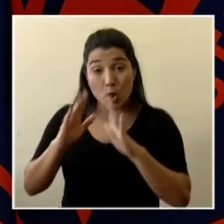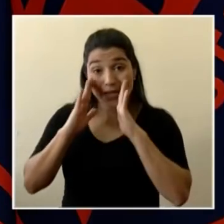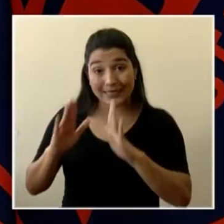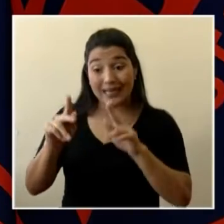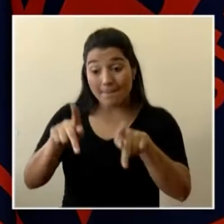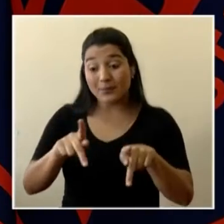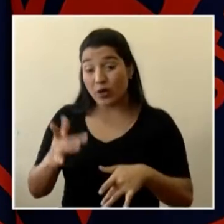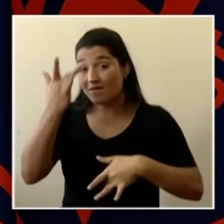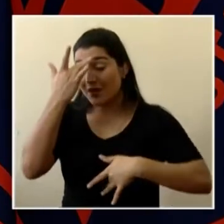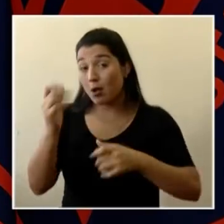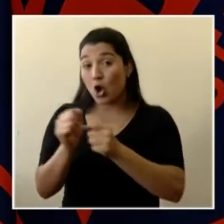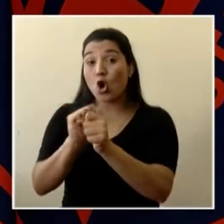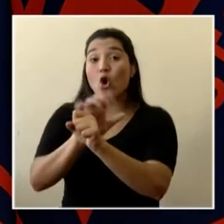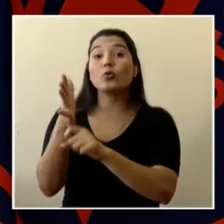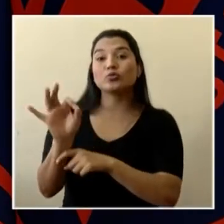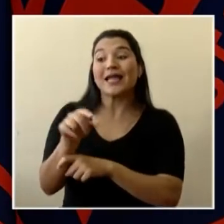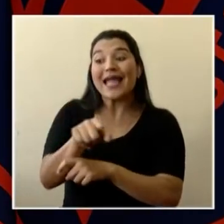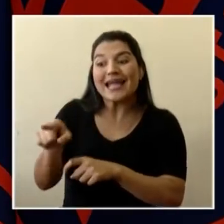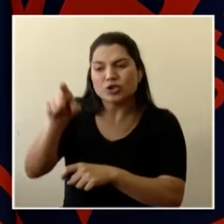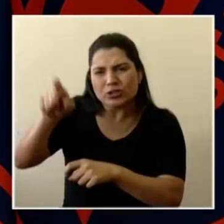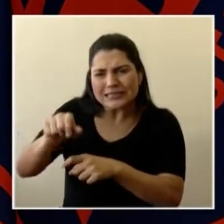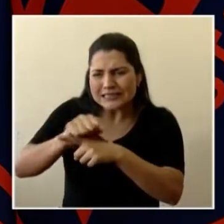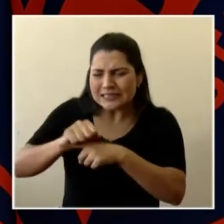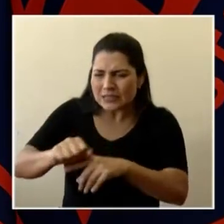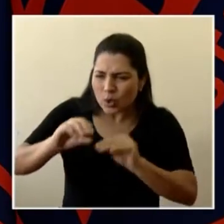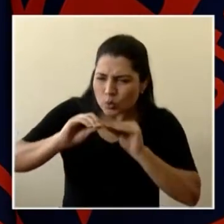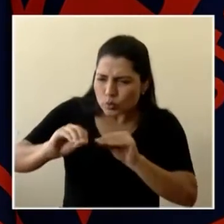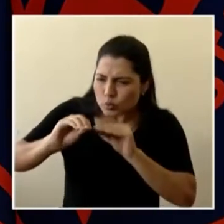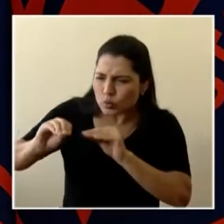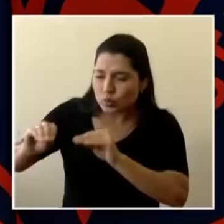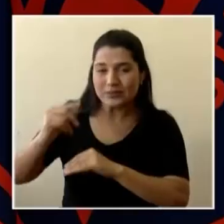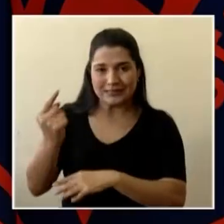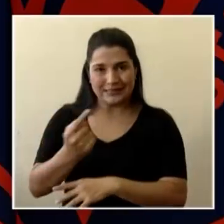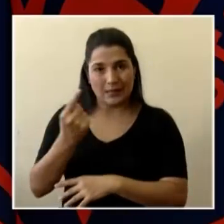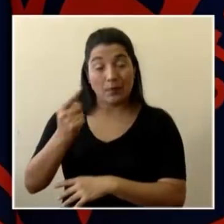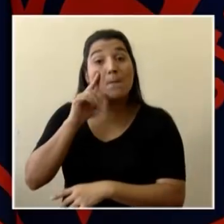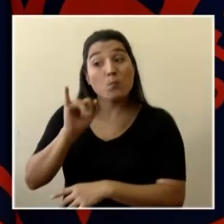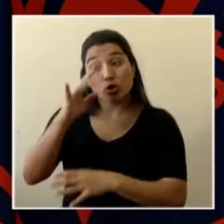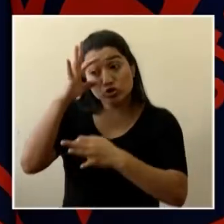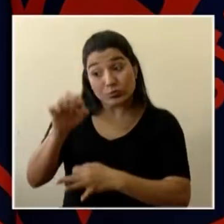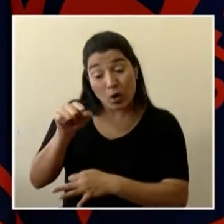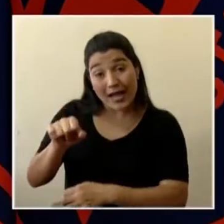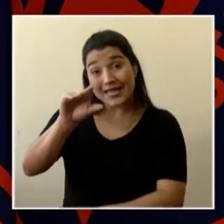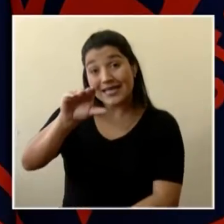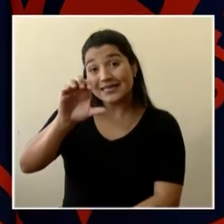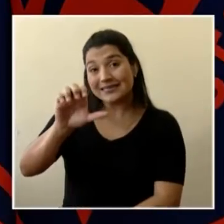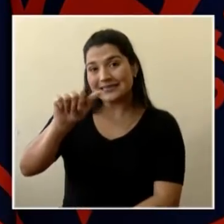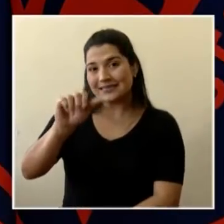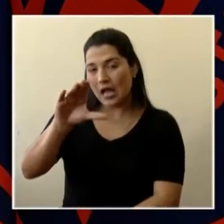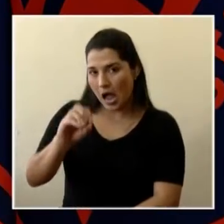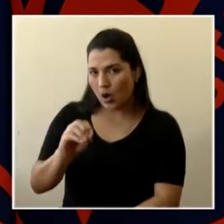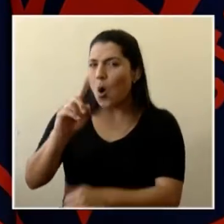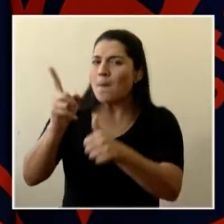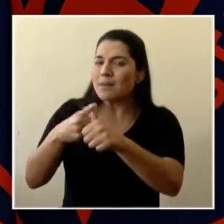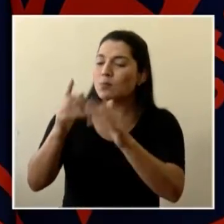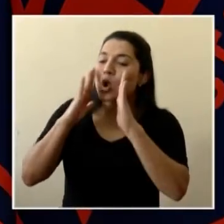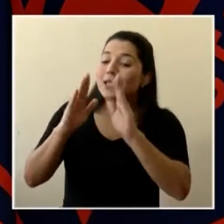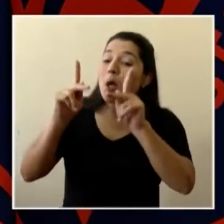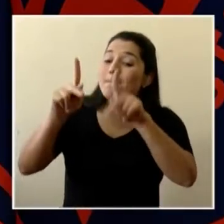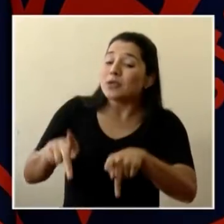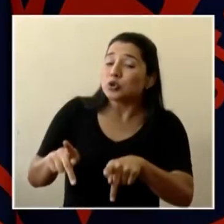pacientes COVID. Este personal requiere capacitación constante. Por eso es que definimos que en el SEACO vamos a manejar inicialmente pacientes leves y moderados,